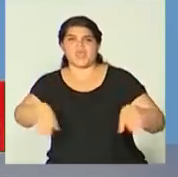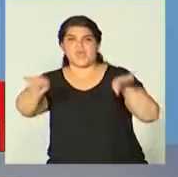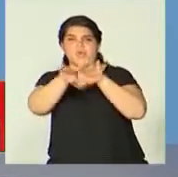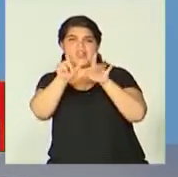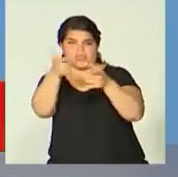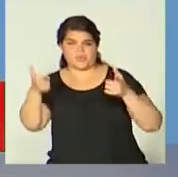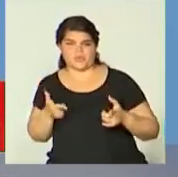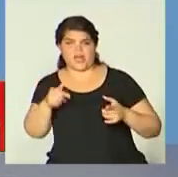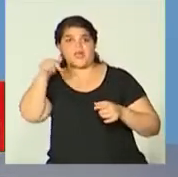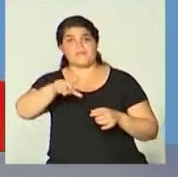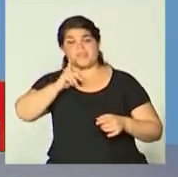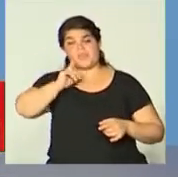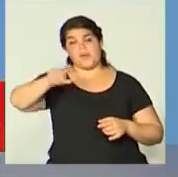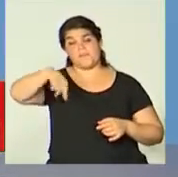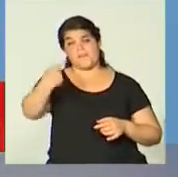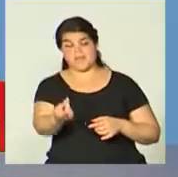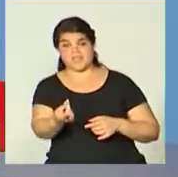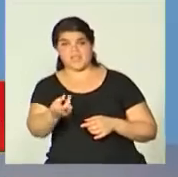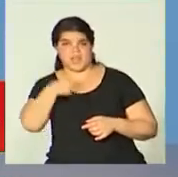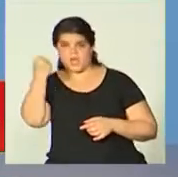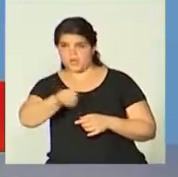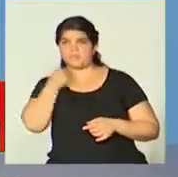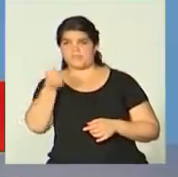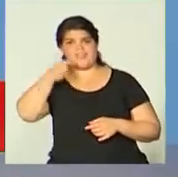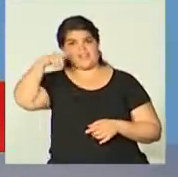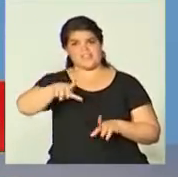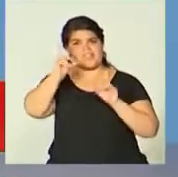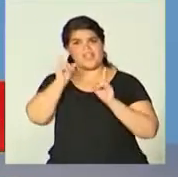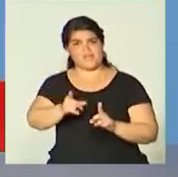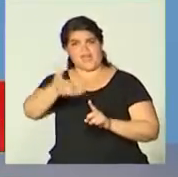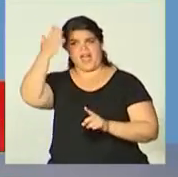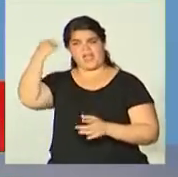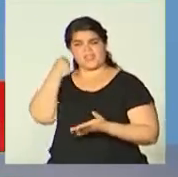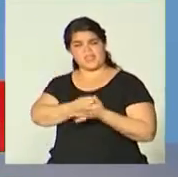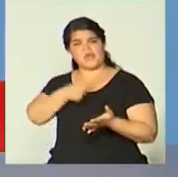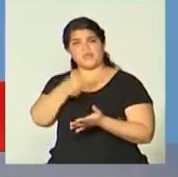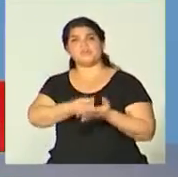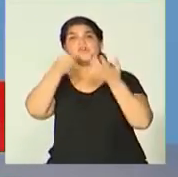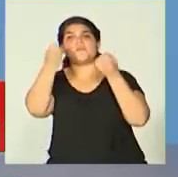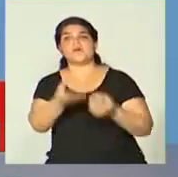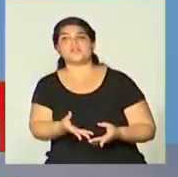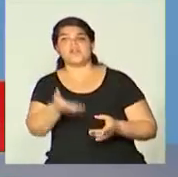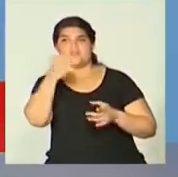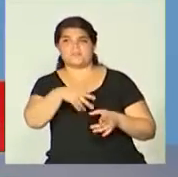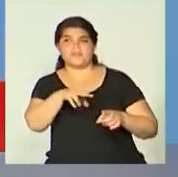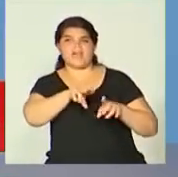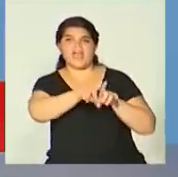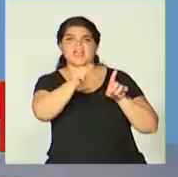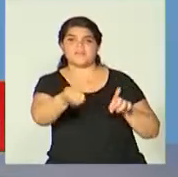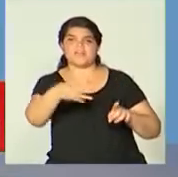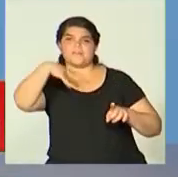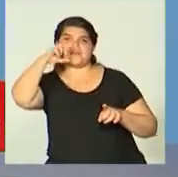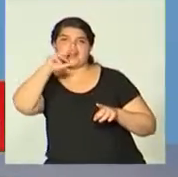súper importante y creo que es una lucha y también tiene historia no es en homenaje también a las hermanas mirabal que fueron las activistas